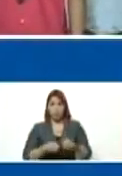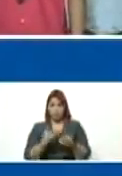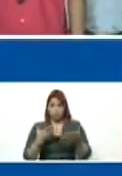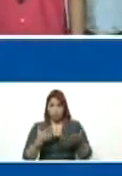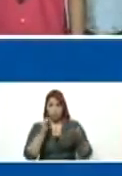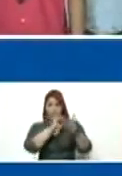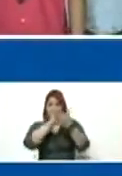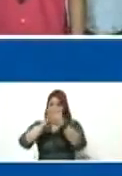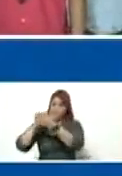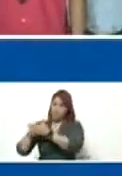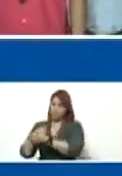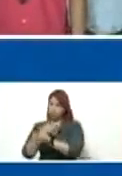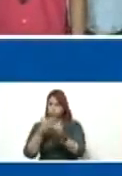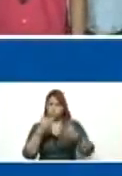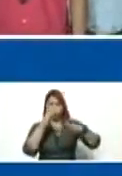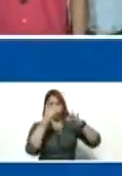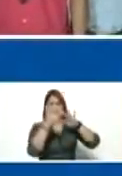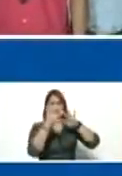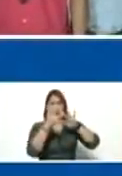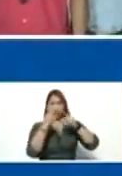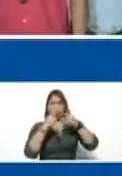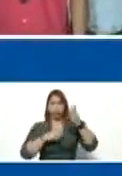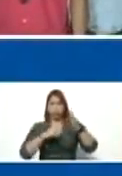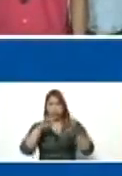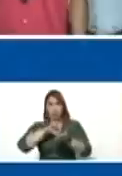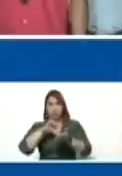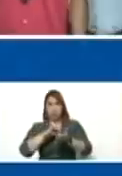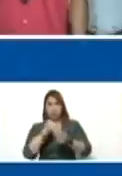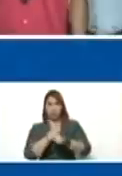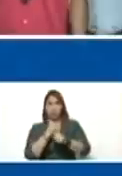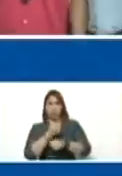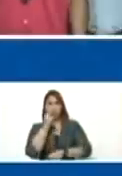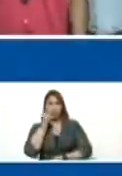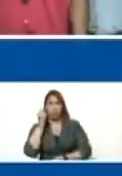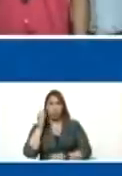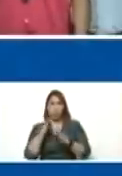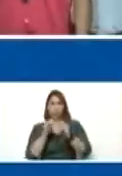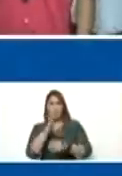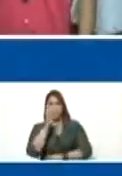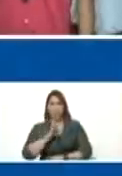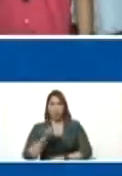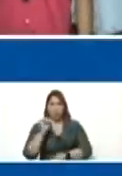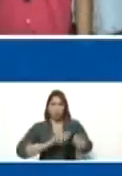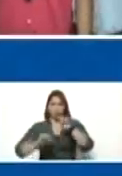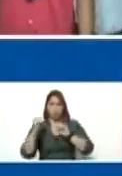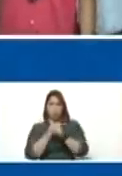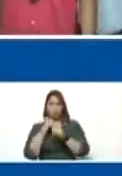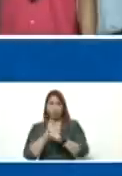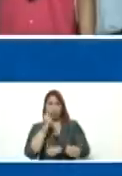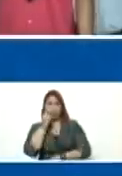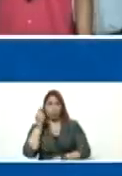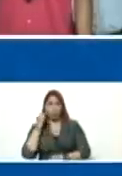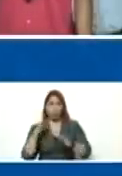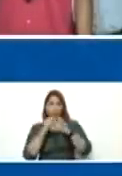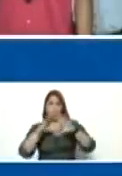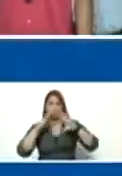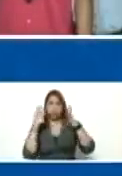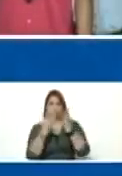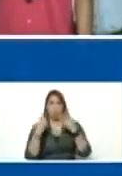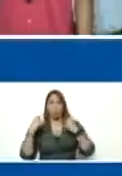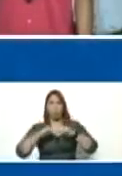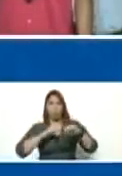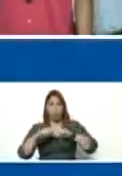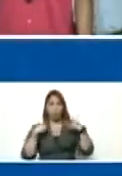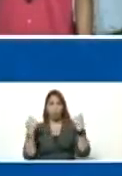la puerta de las centrales obreras, de todas las federaciones sindicales, de todos los movimientos